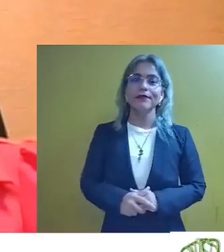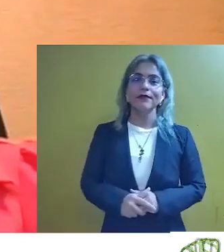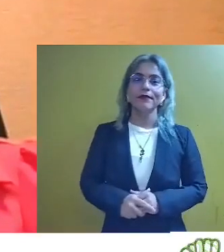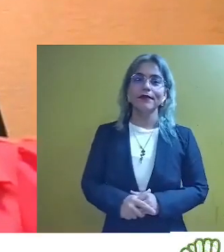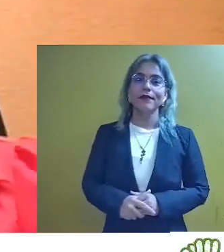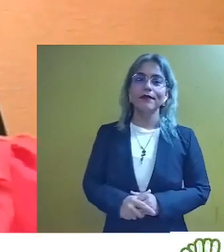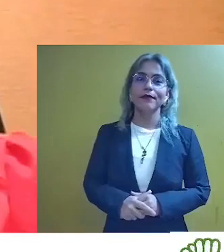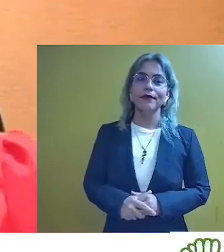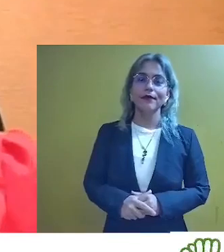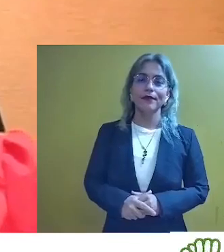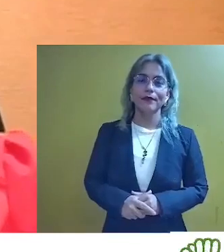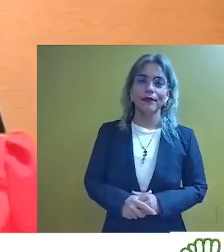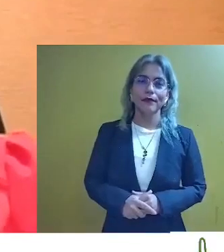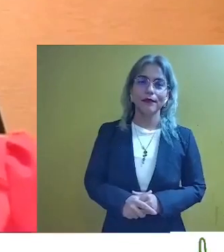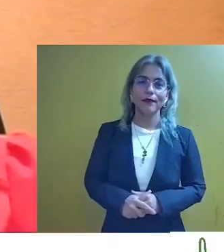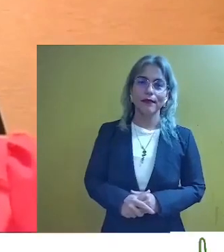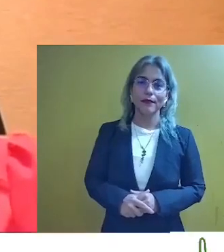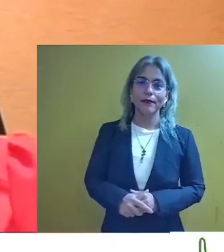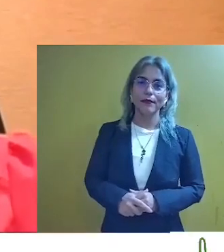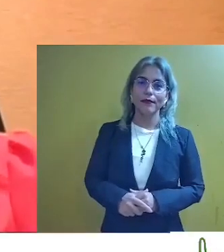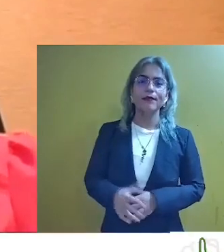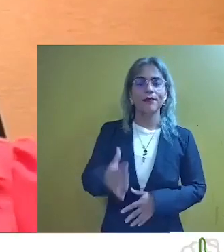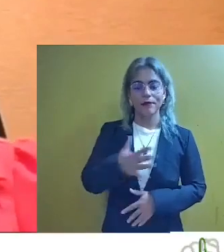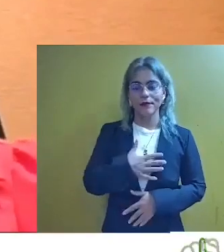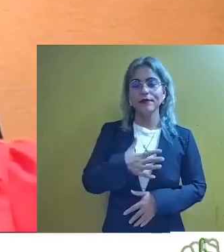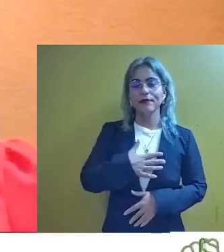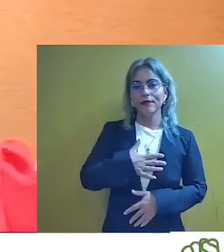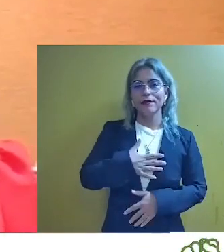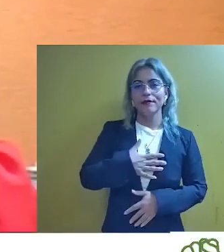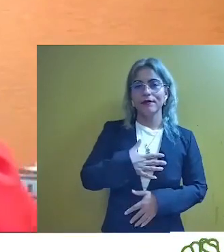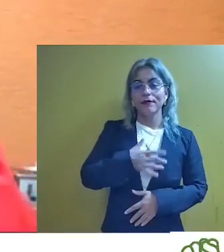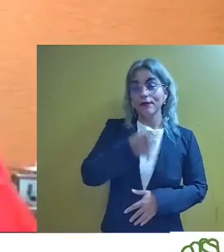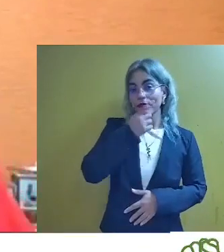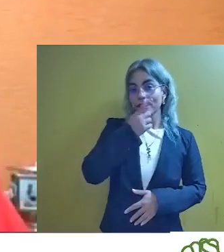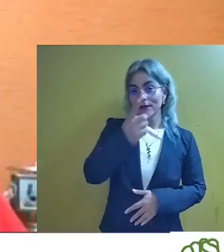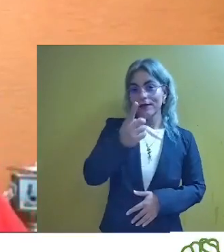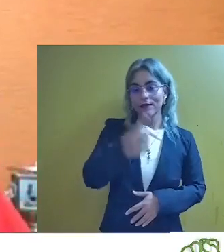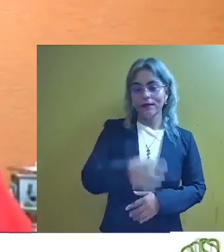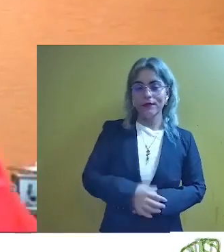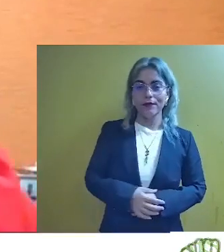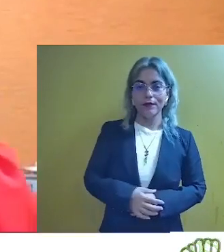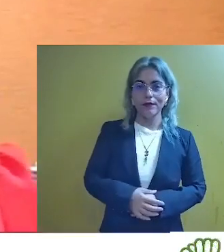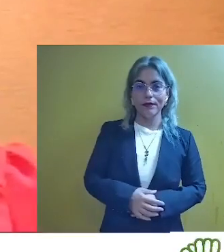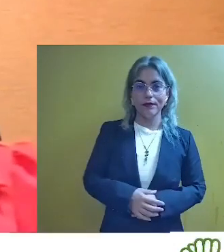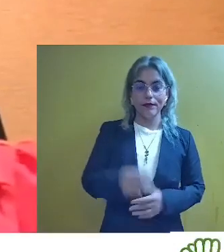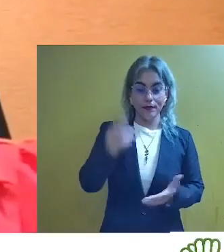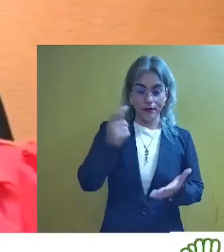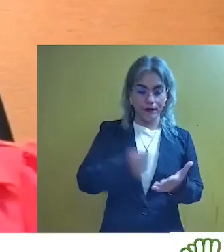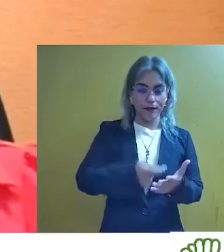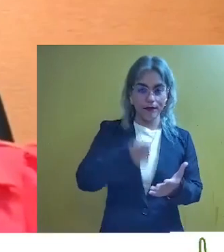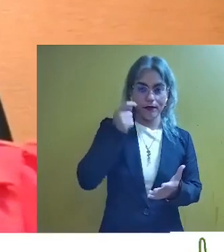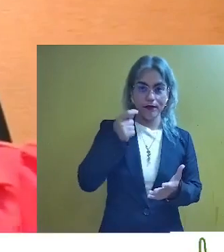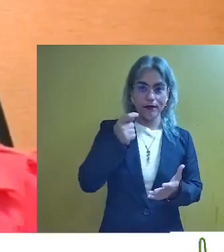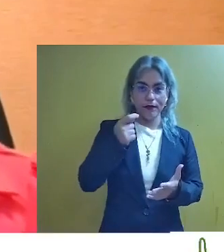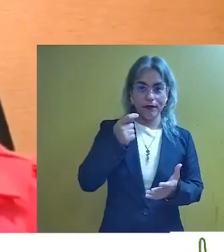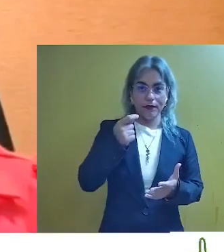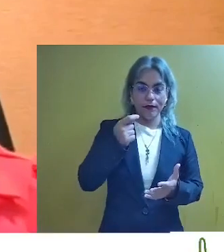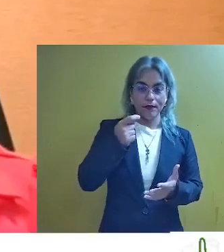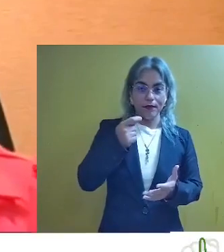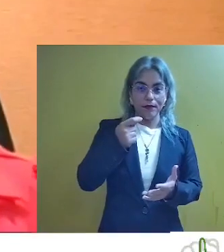lo tanto, considero que no existe una imposibilidad jurídica